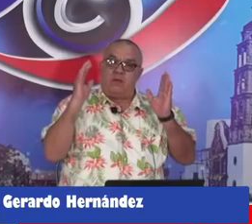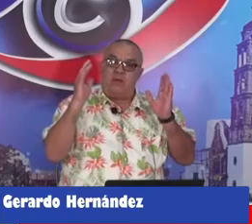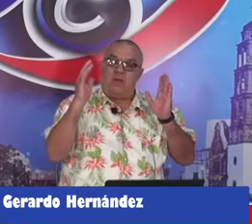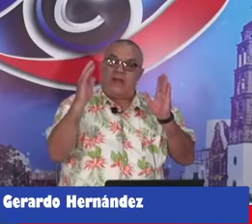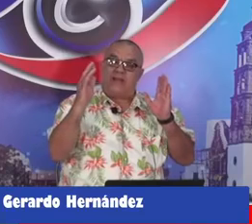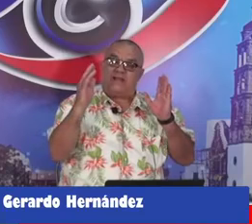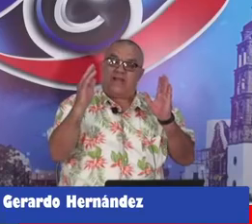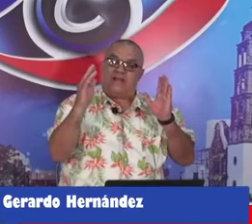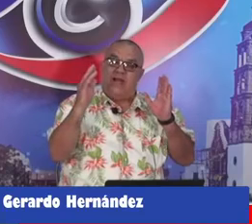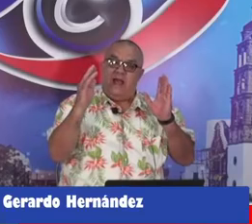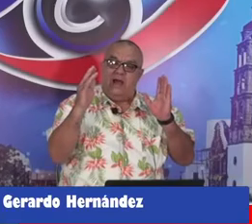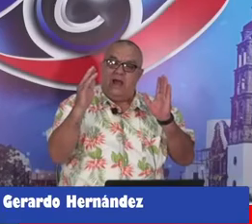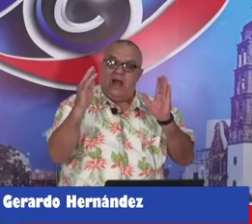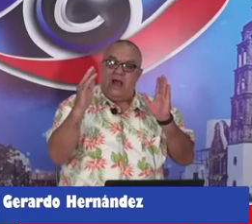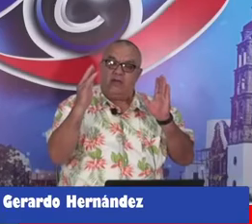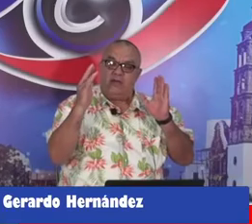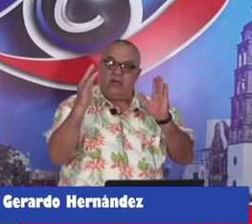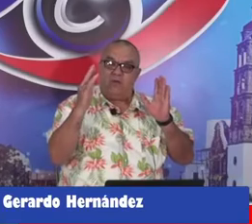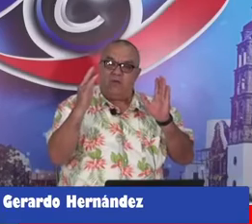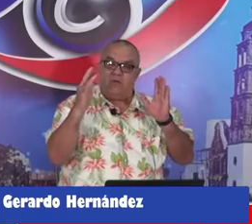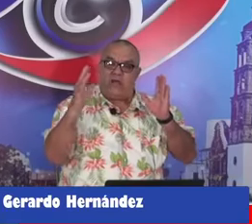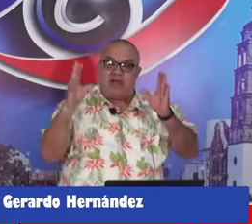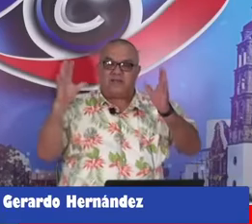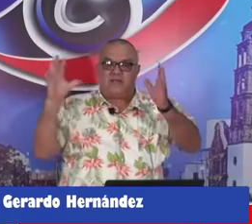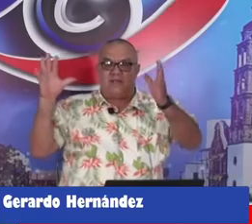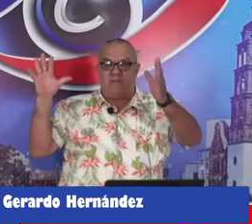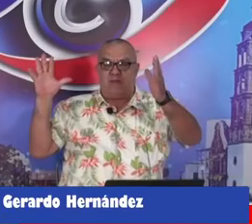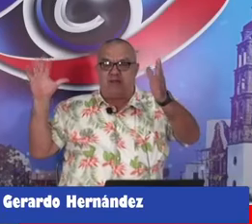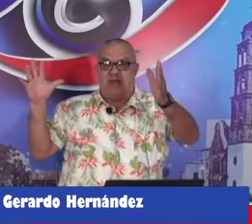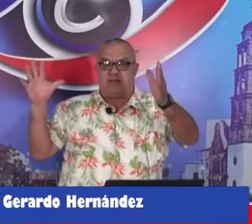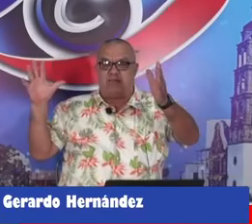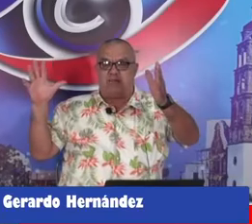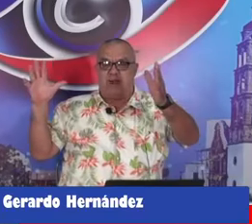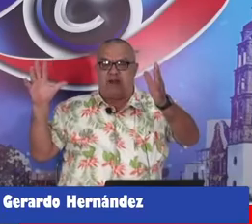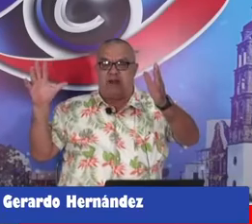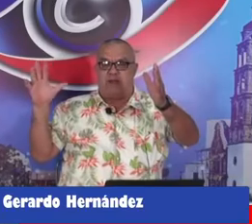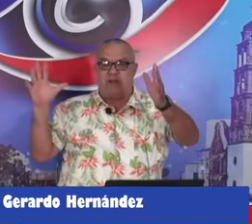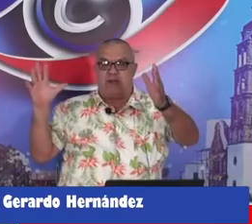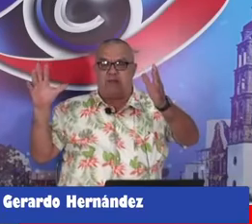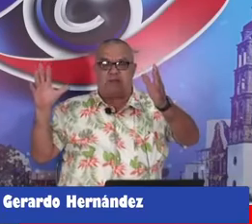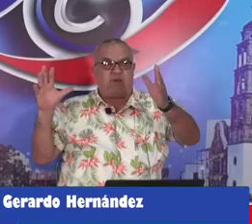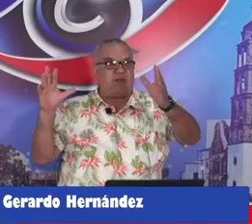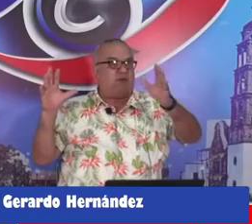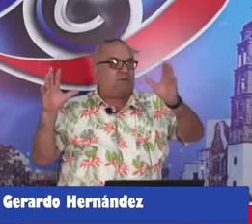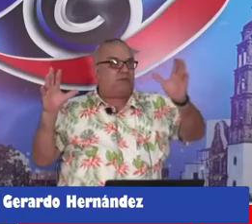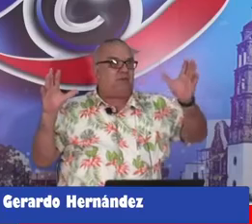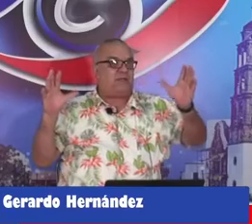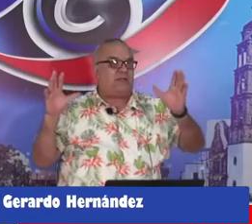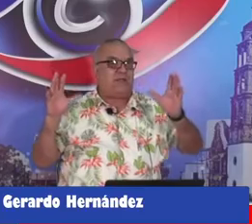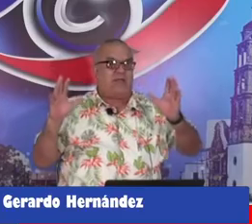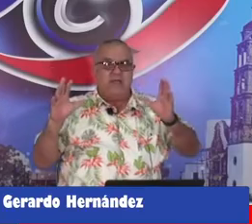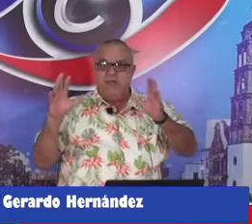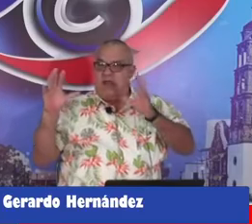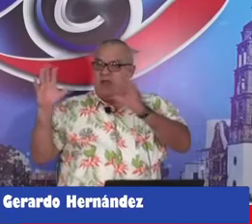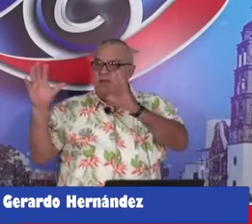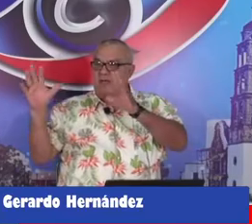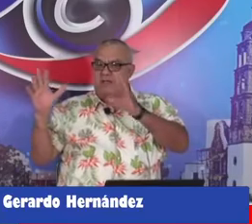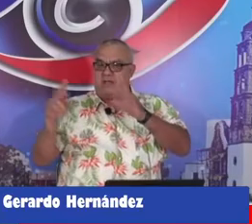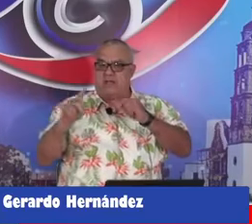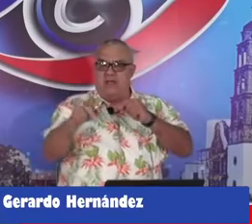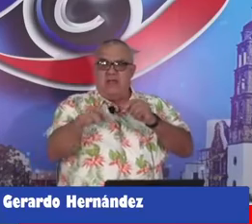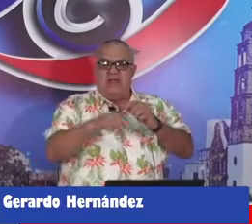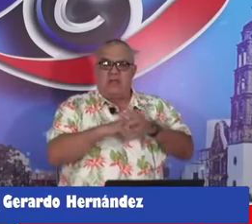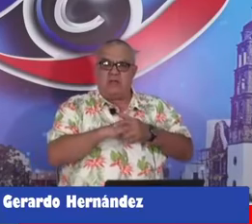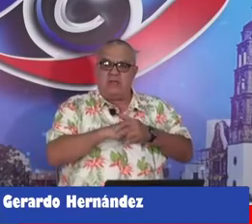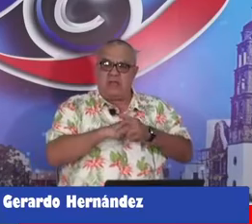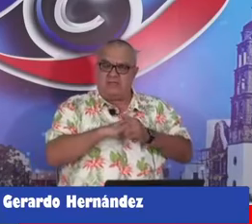está poniendo una caseta ahí donde él vive, una caseta de vigilancia para que nada más pasen los vecinos que está ahí. Hay una